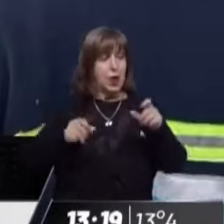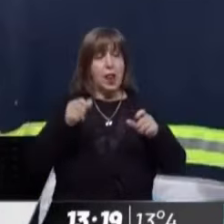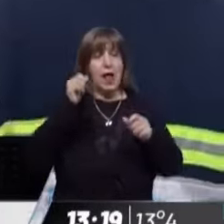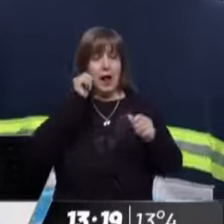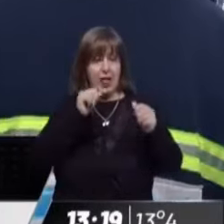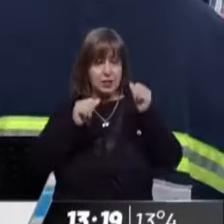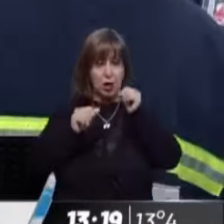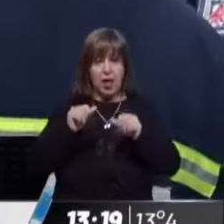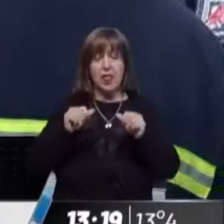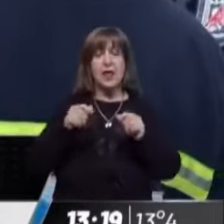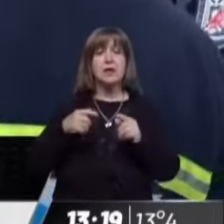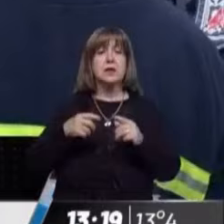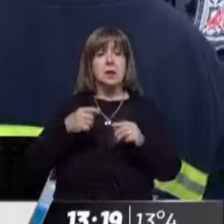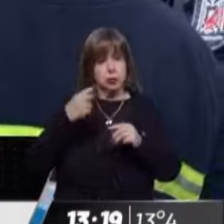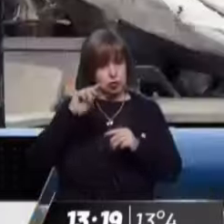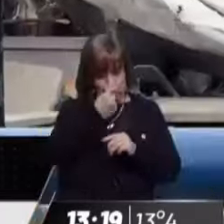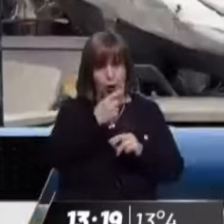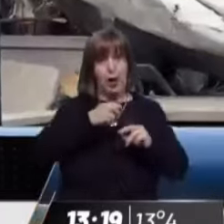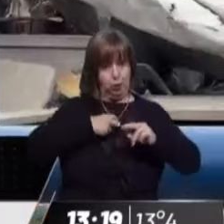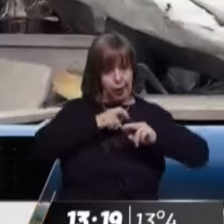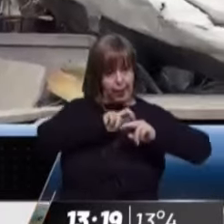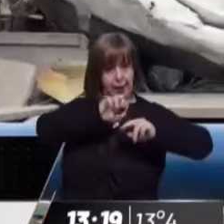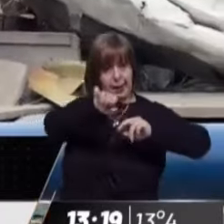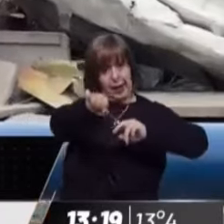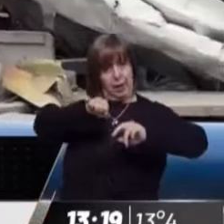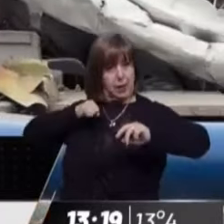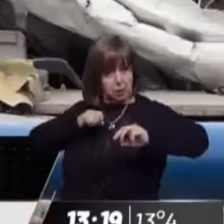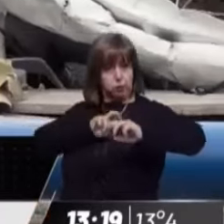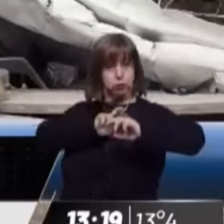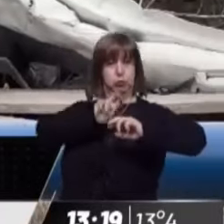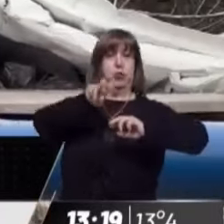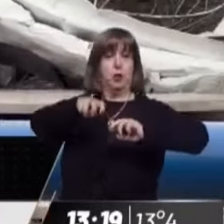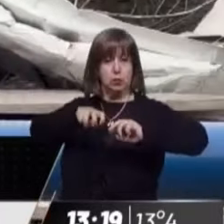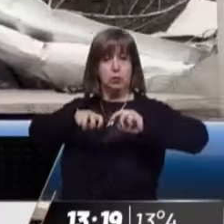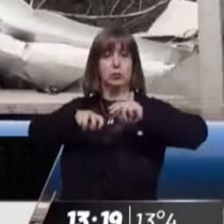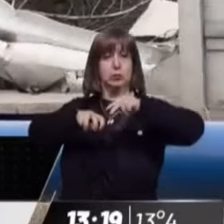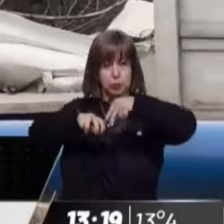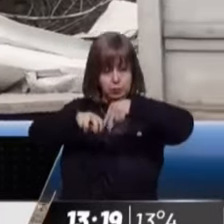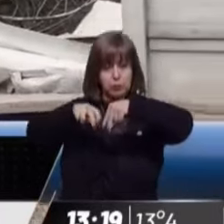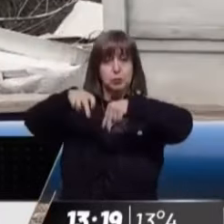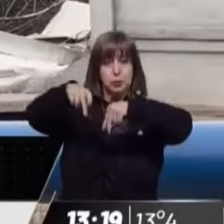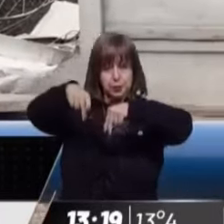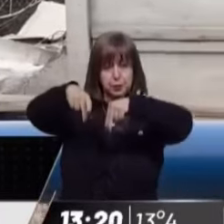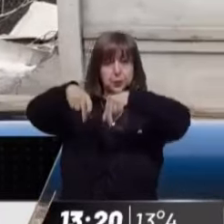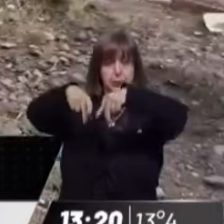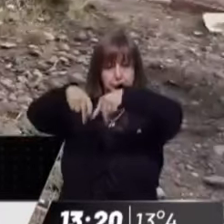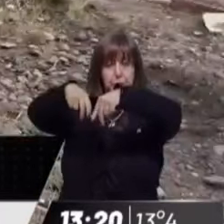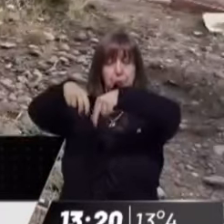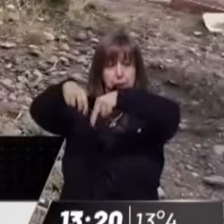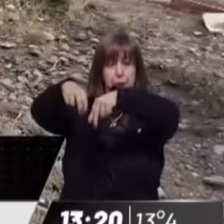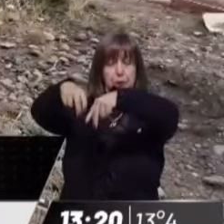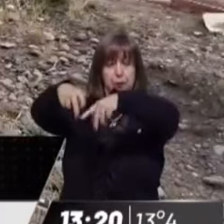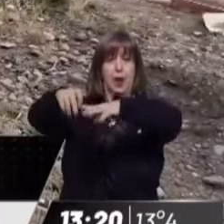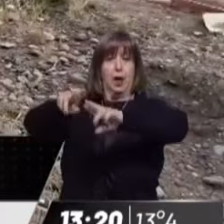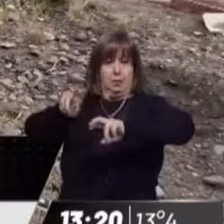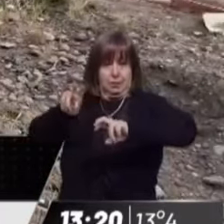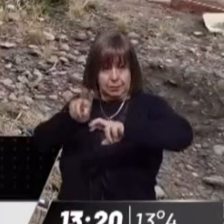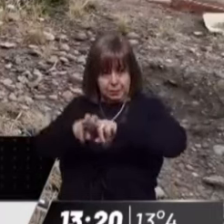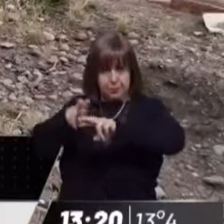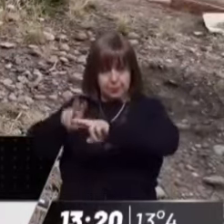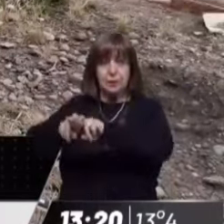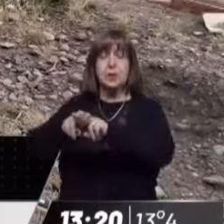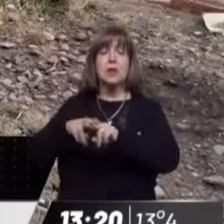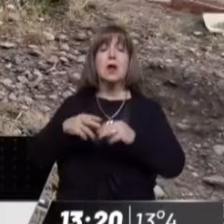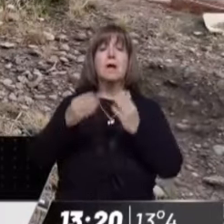resultaron lesionadas lograron salir de la avioneta por sus propios medios. Desde el Ministerio de Seguridad lo que detallan es que los ocupantes han